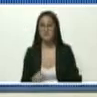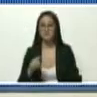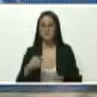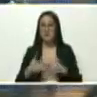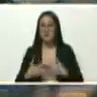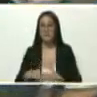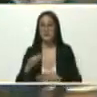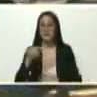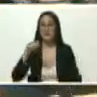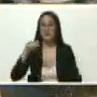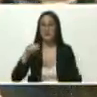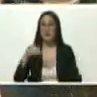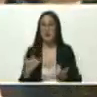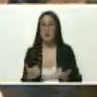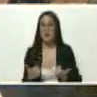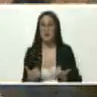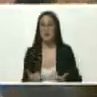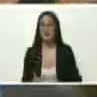ahora.